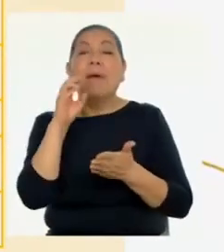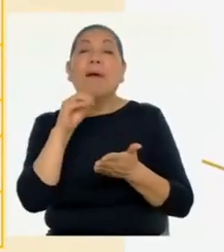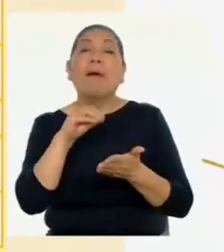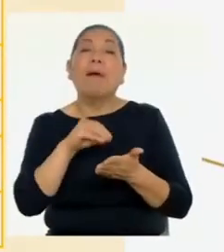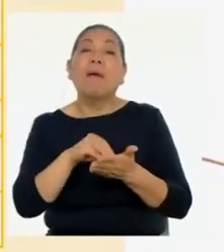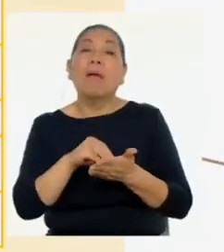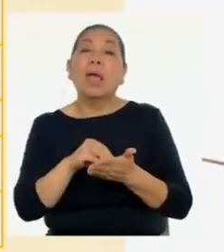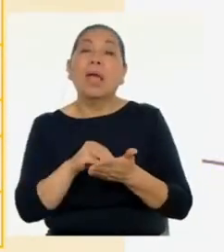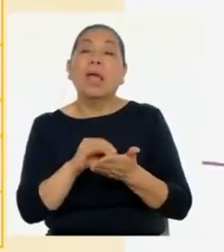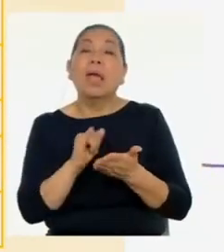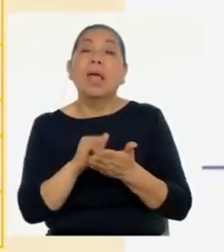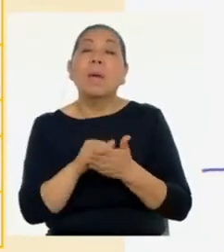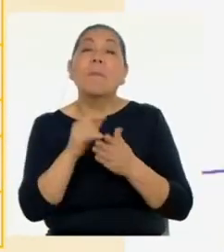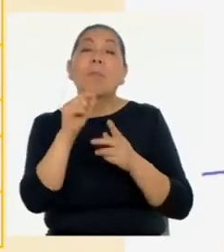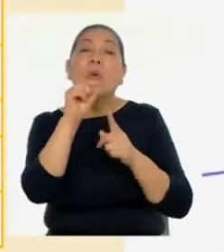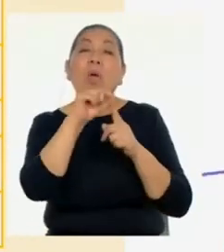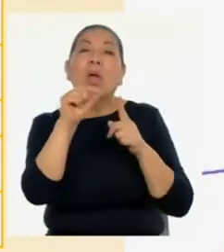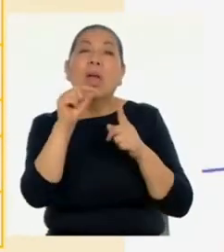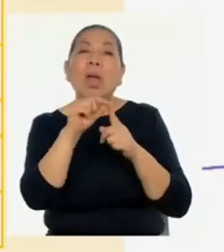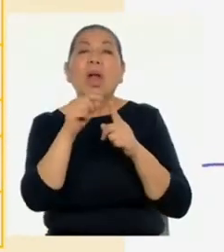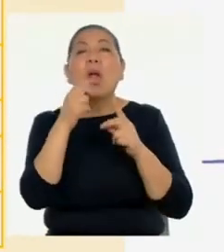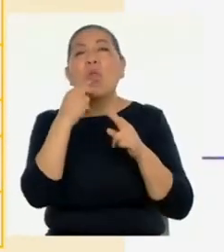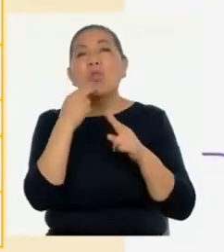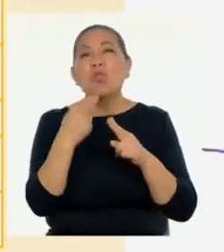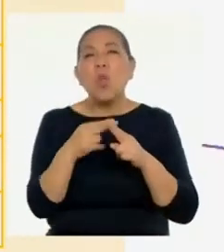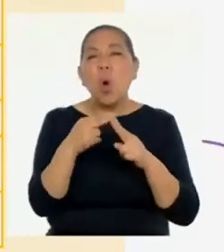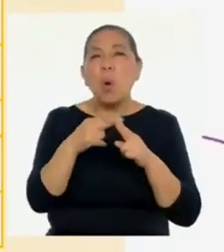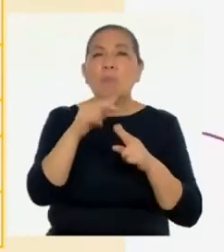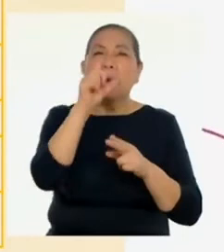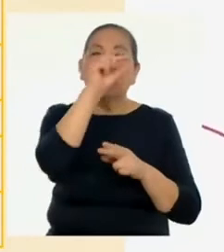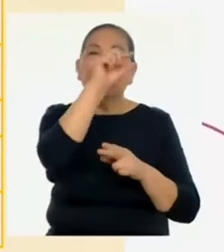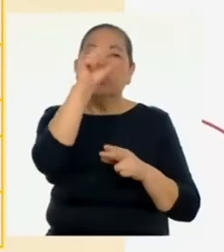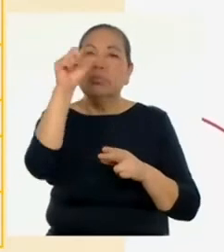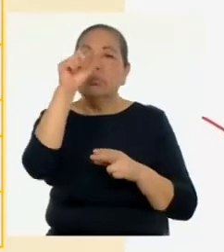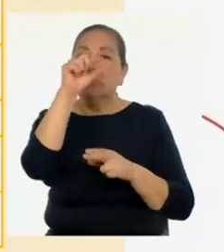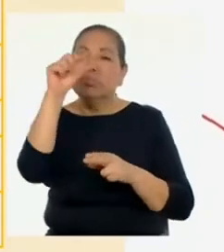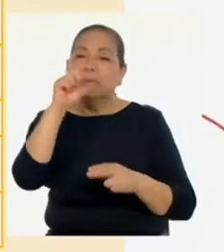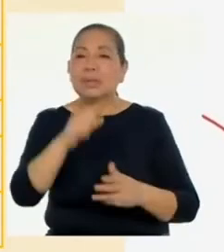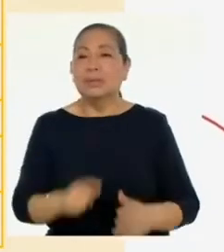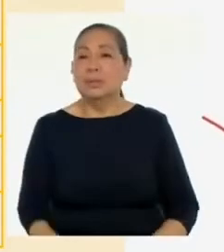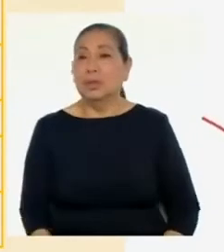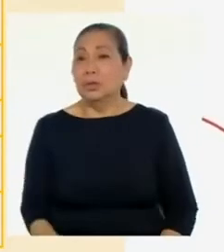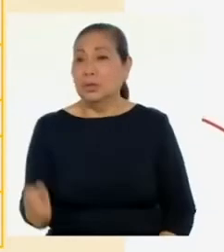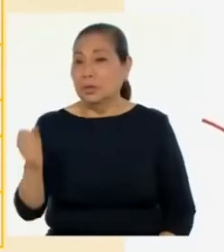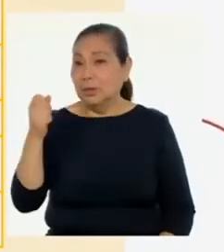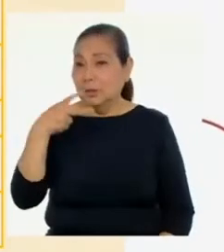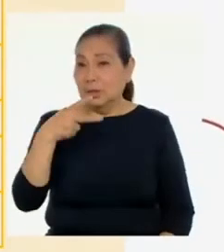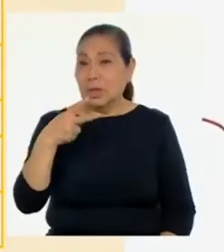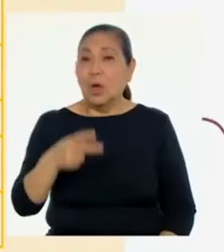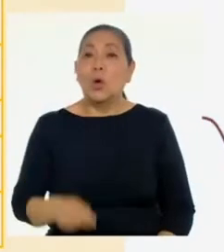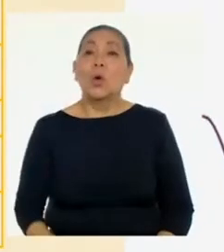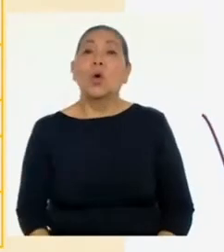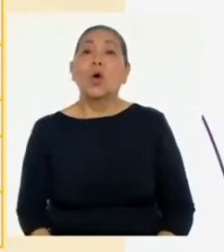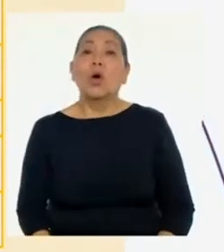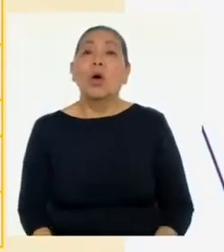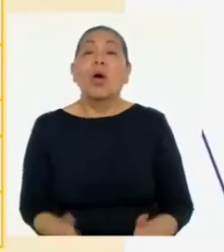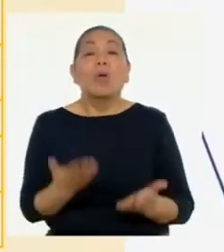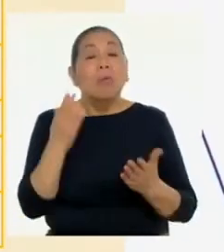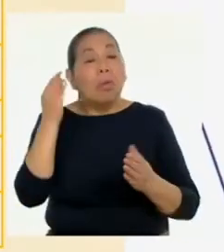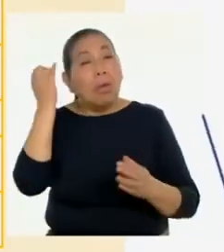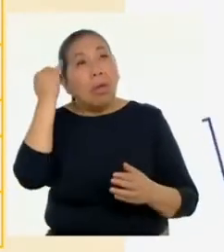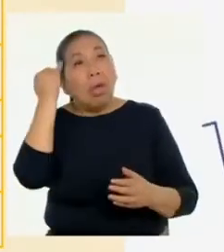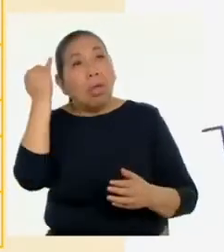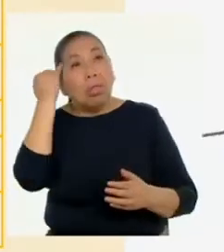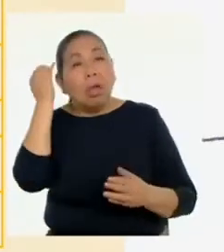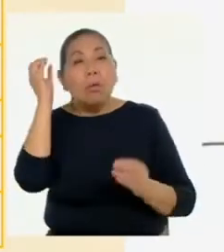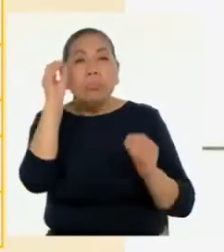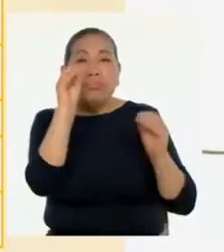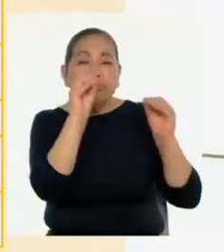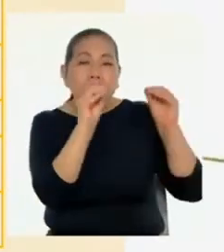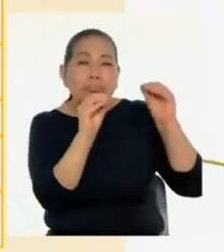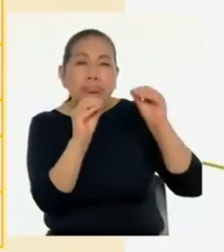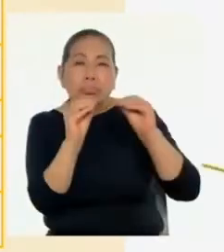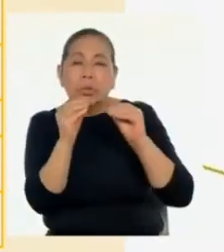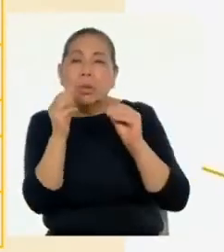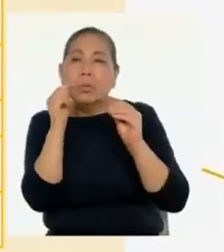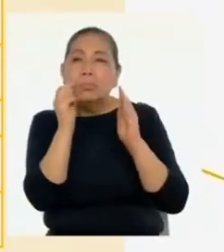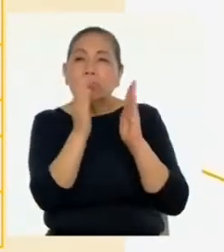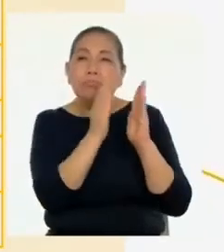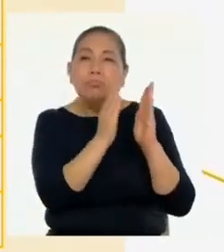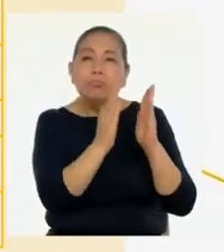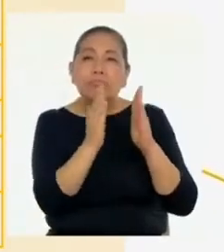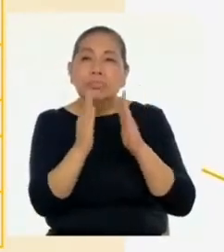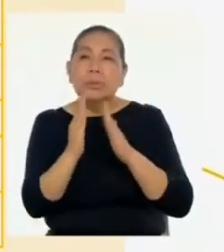propósito, destinatario, tipo de texto y formato. El segundo, Organizo las ideas de mi afiche